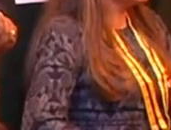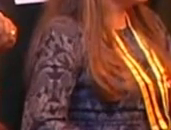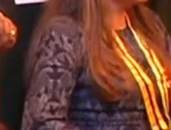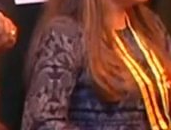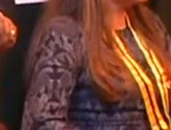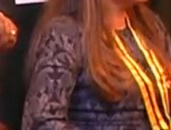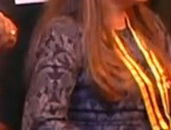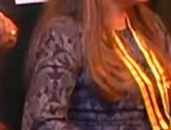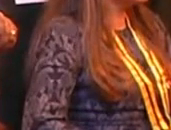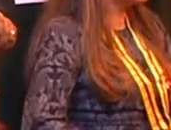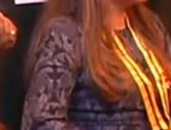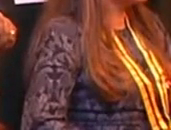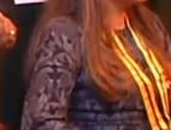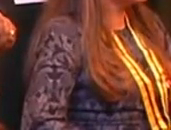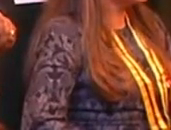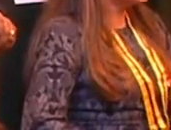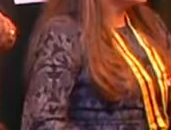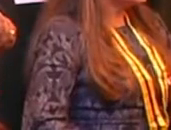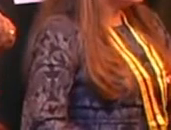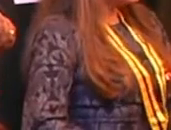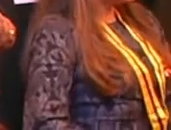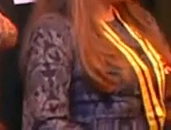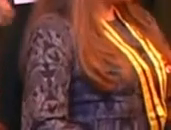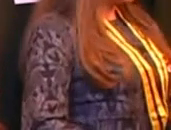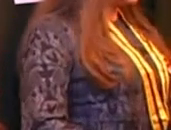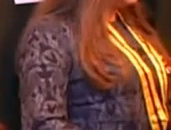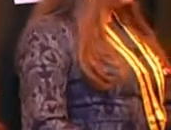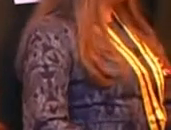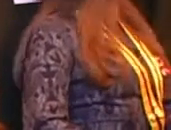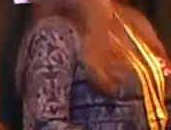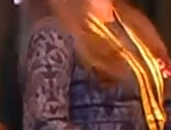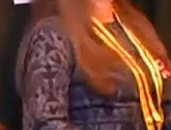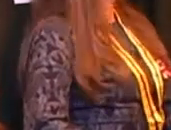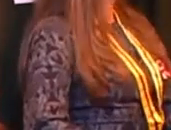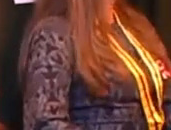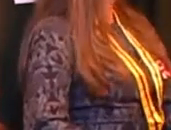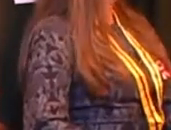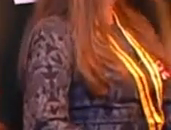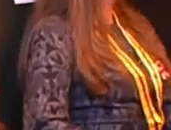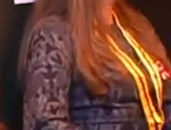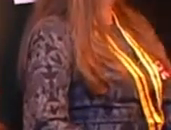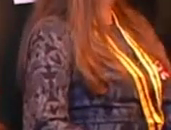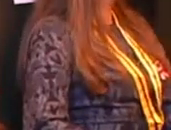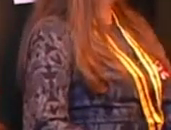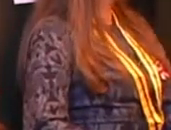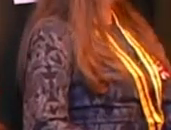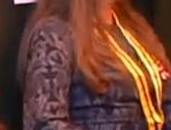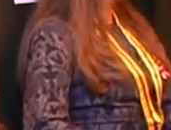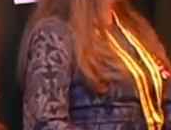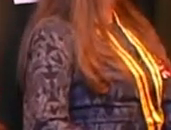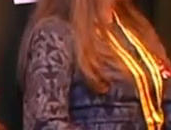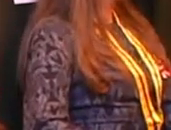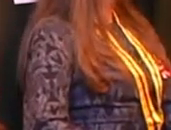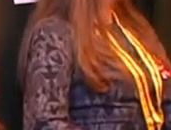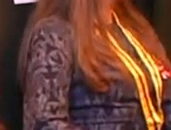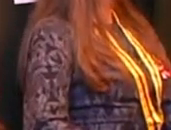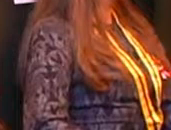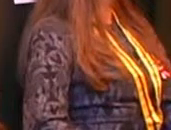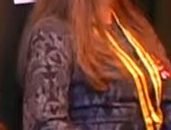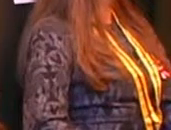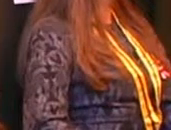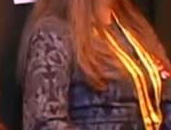el doctor Jorge Muñoz Wells, alcalde de Miraflores. Saludamos la presencia del doctor Gino Costa